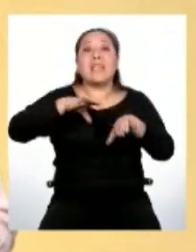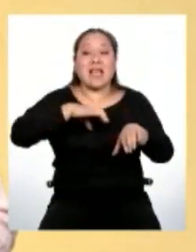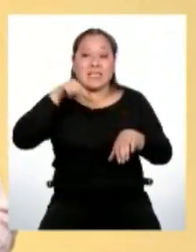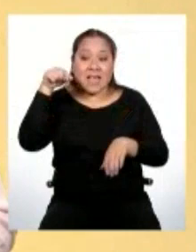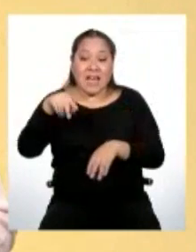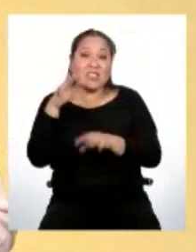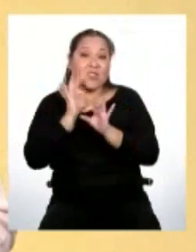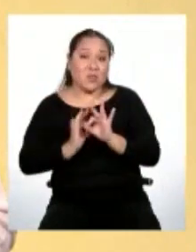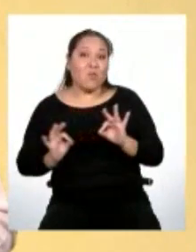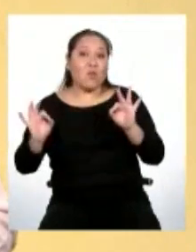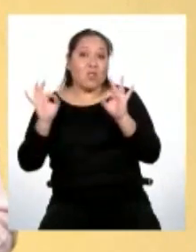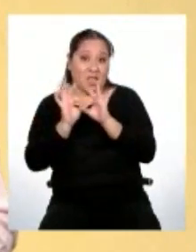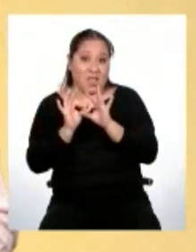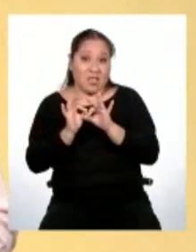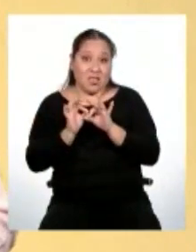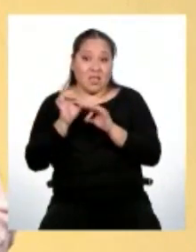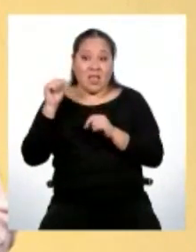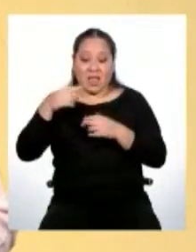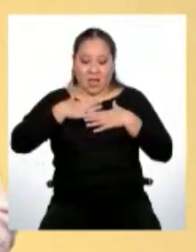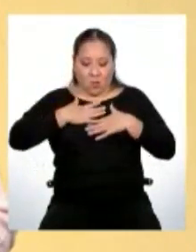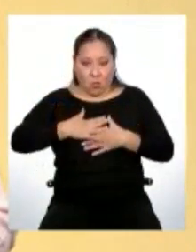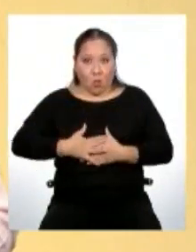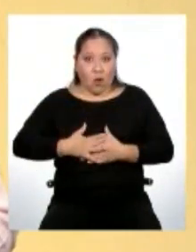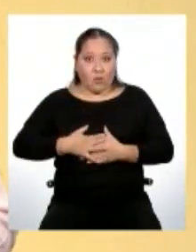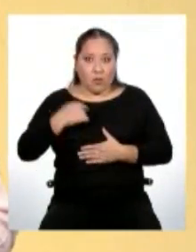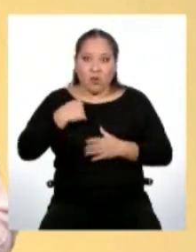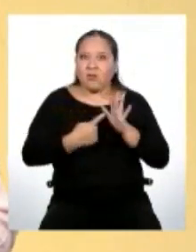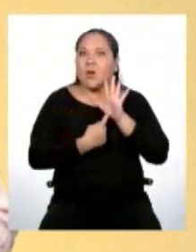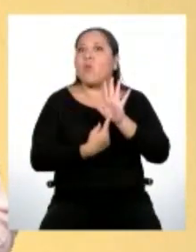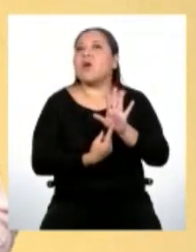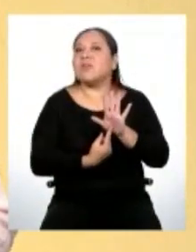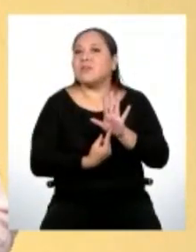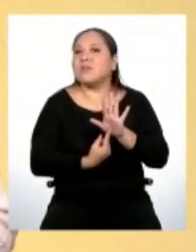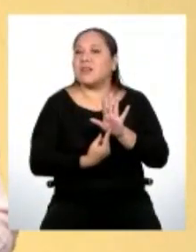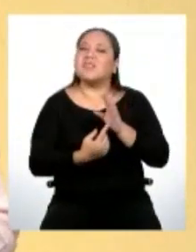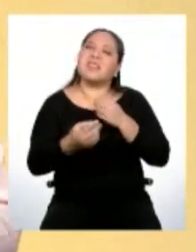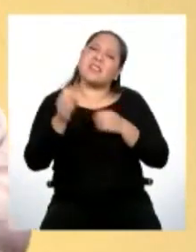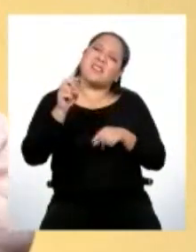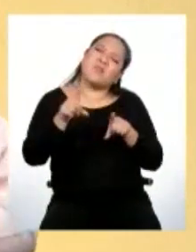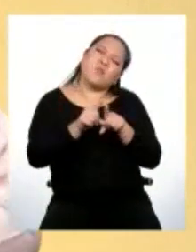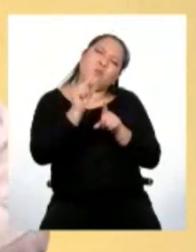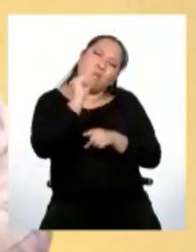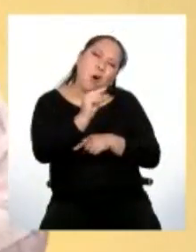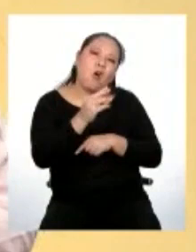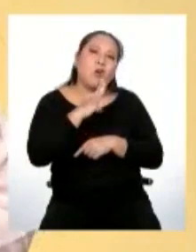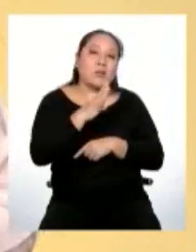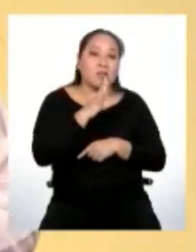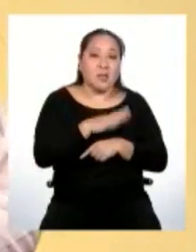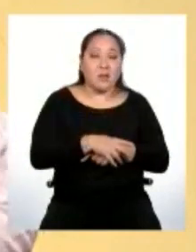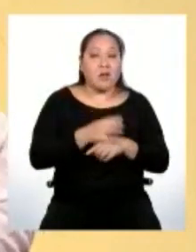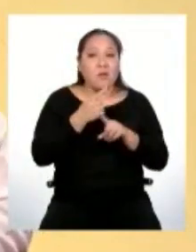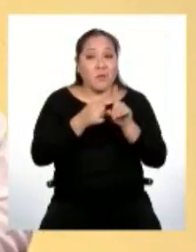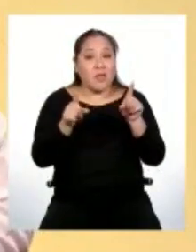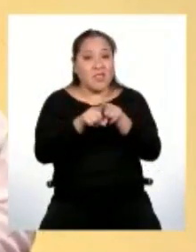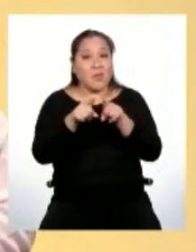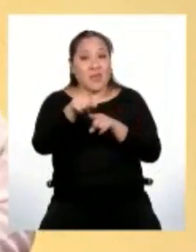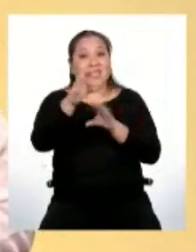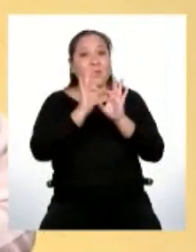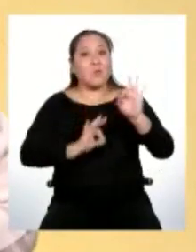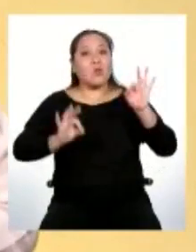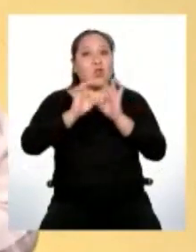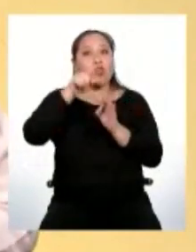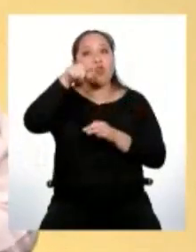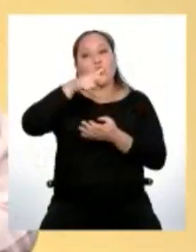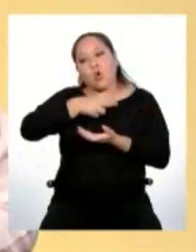lo que sucede, lo que comunica el cuerpo más que lo que se dice. Y también fue muy importante que te desplaces por el escenario.